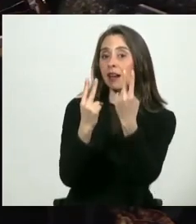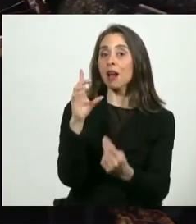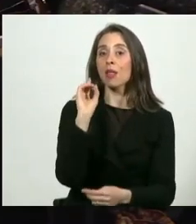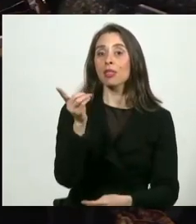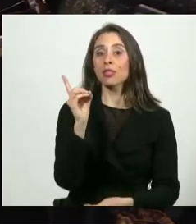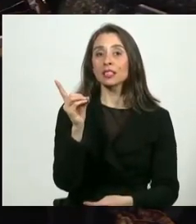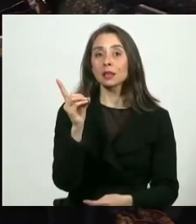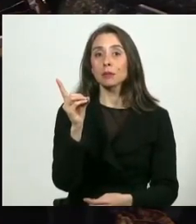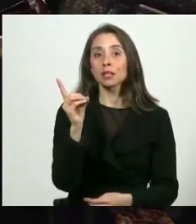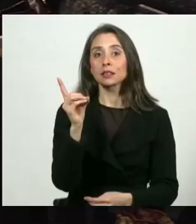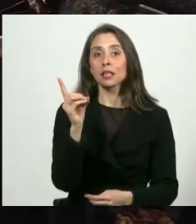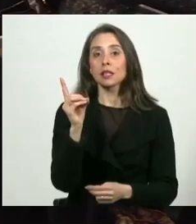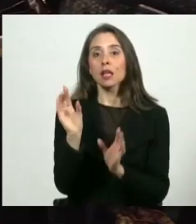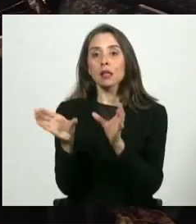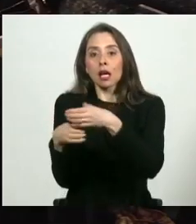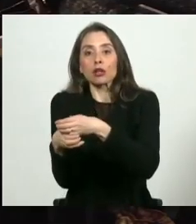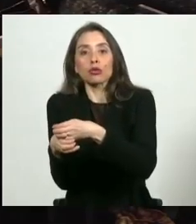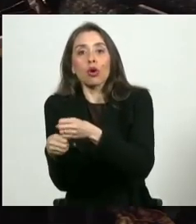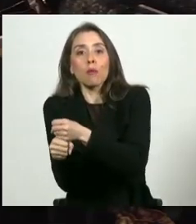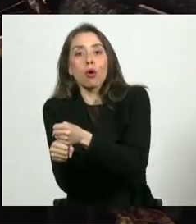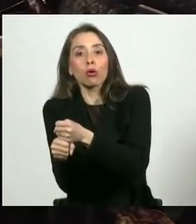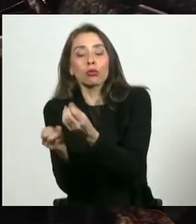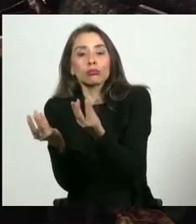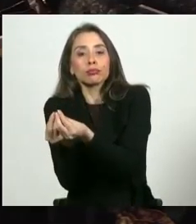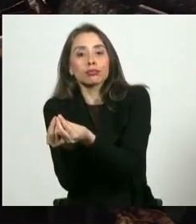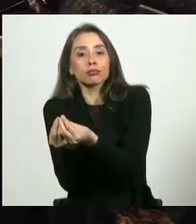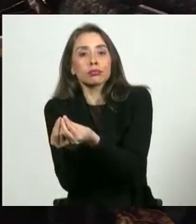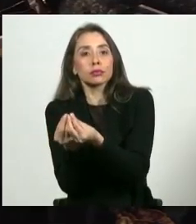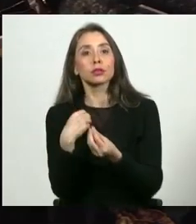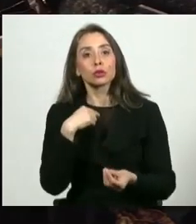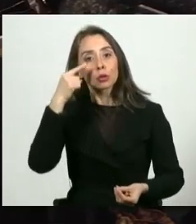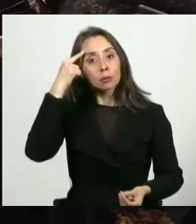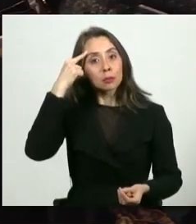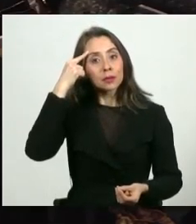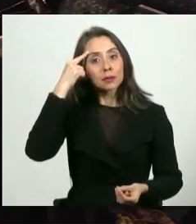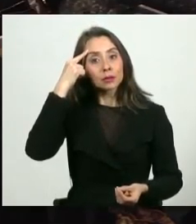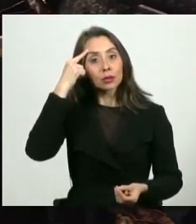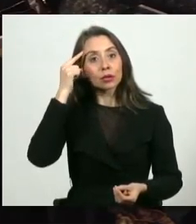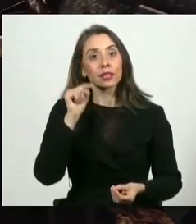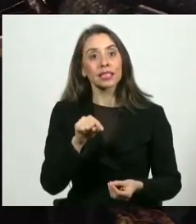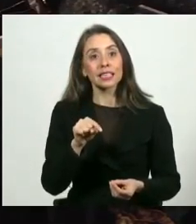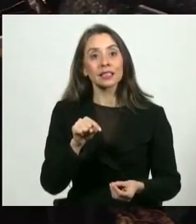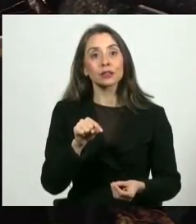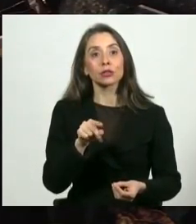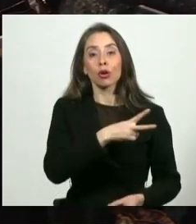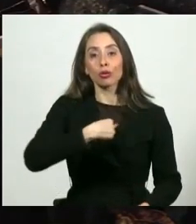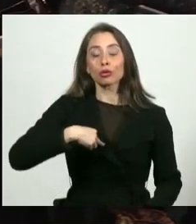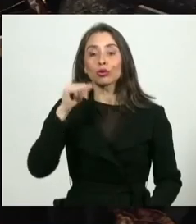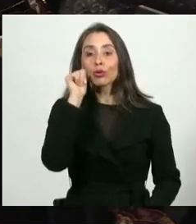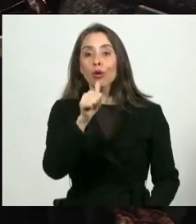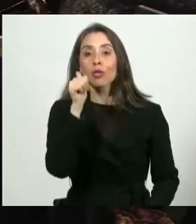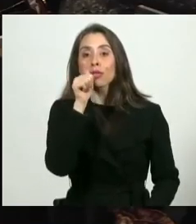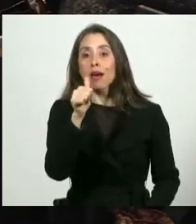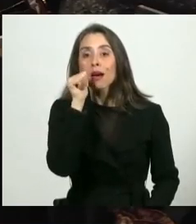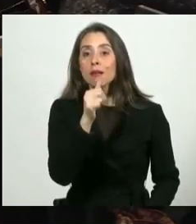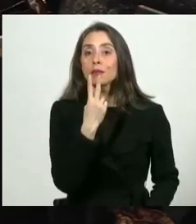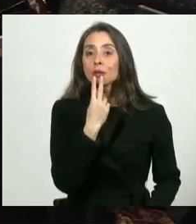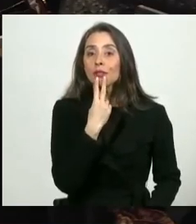está altamente estigmatizada, ¿ya? Yo creo, y eso es una cosa que nosotros vivimos a diario, en